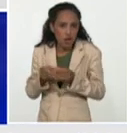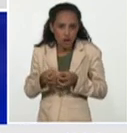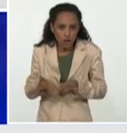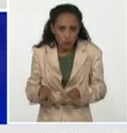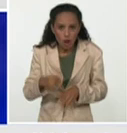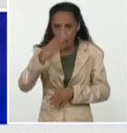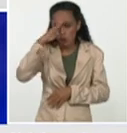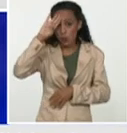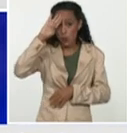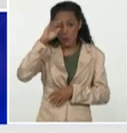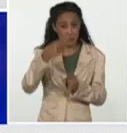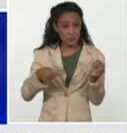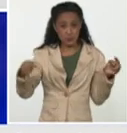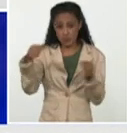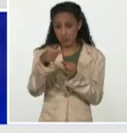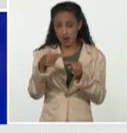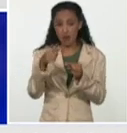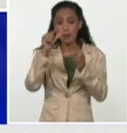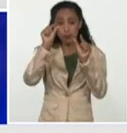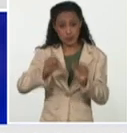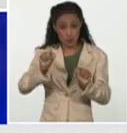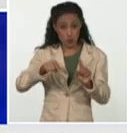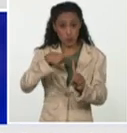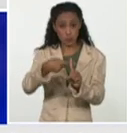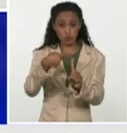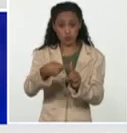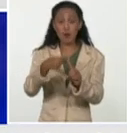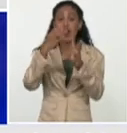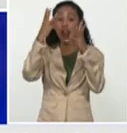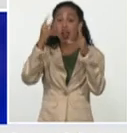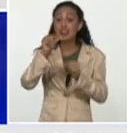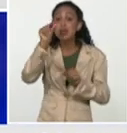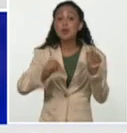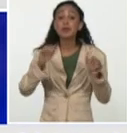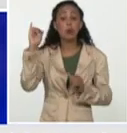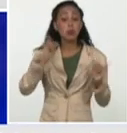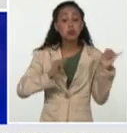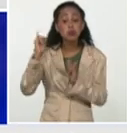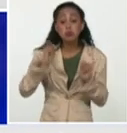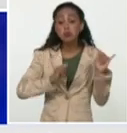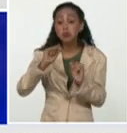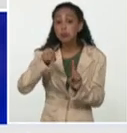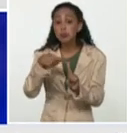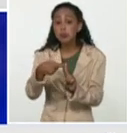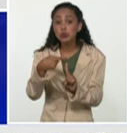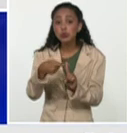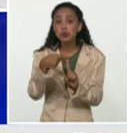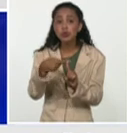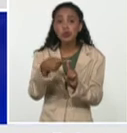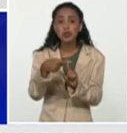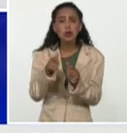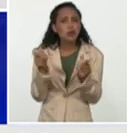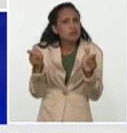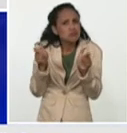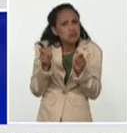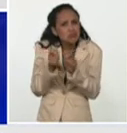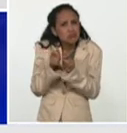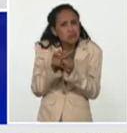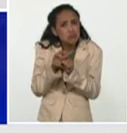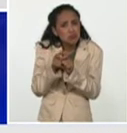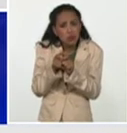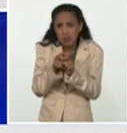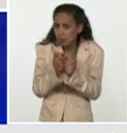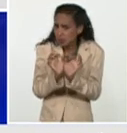en nuestro país. Y el número de casos importados se ha mantenido muy por debajo